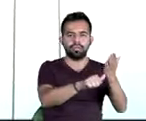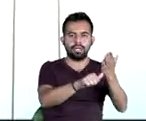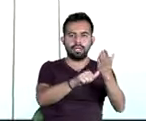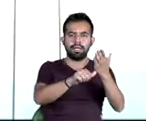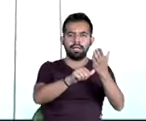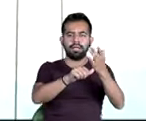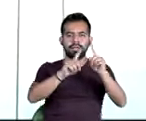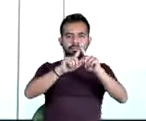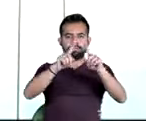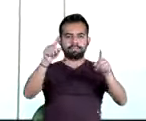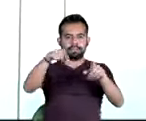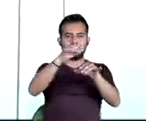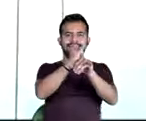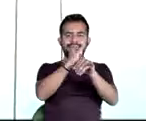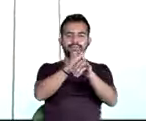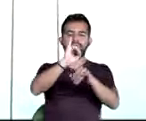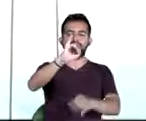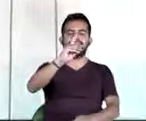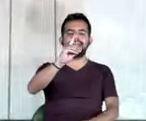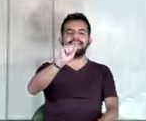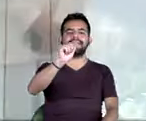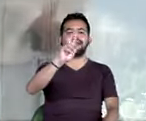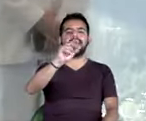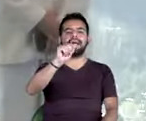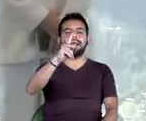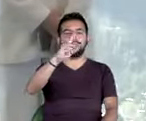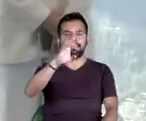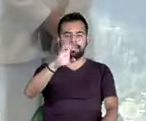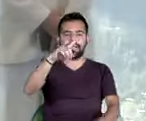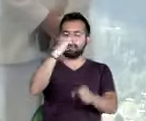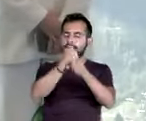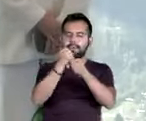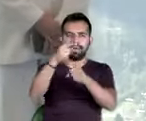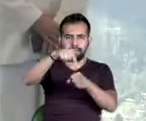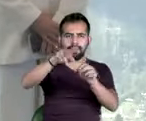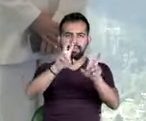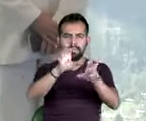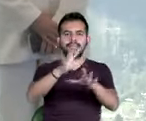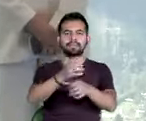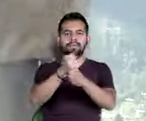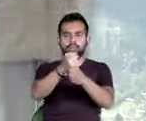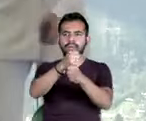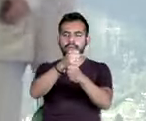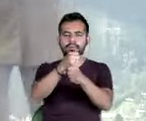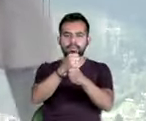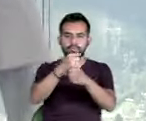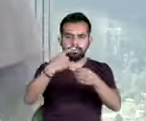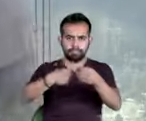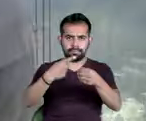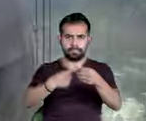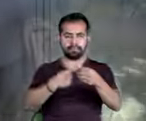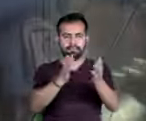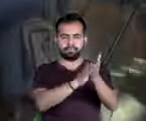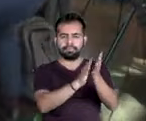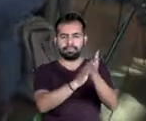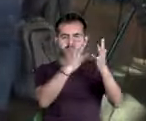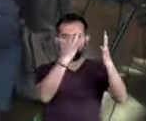del Instituto Igarapé, un instituto que en Brasil trabaja clima y seguridad. Carolina, bienvenida.